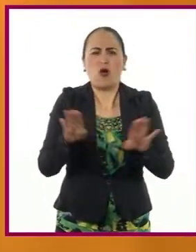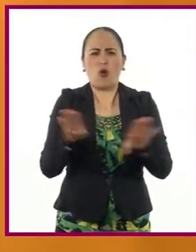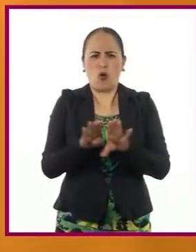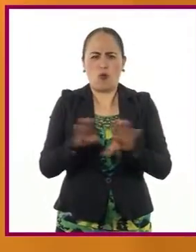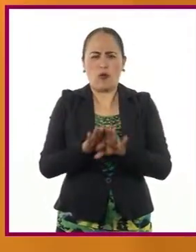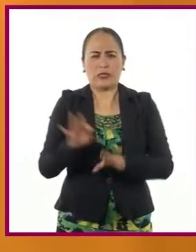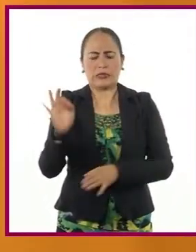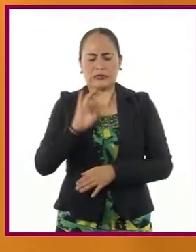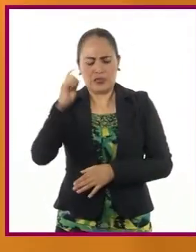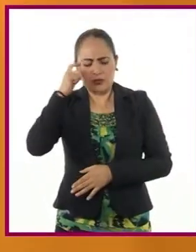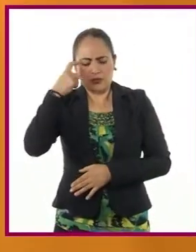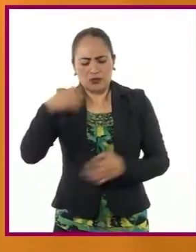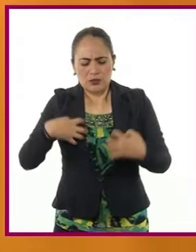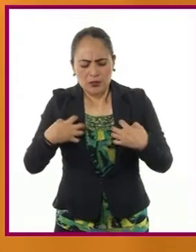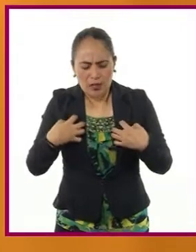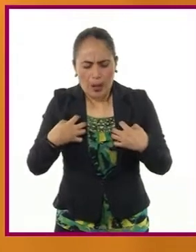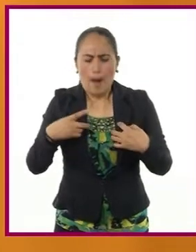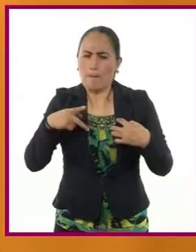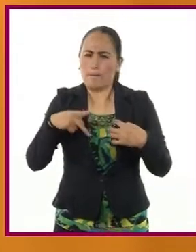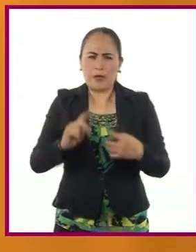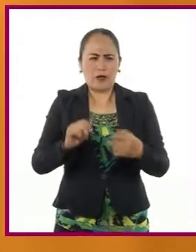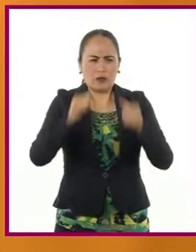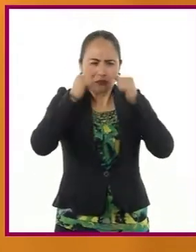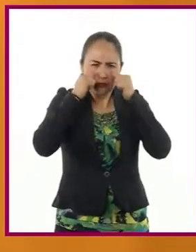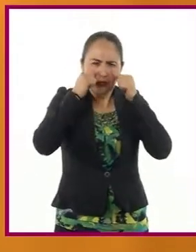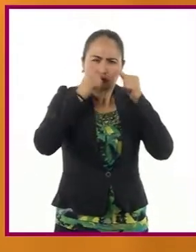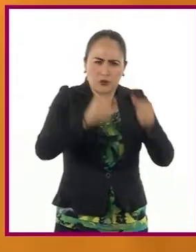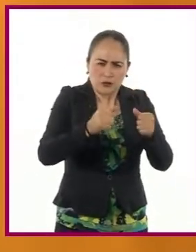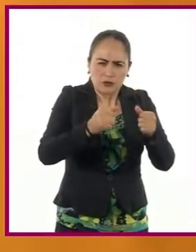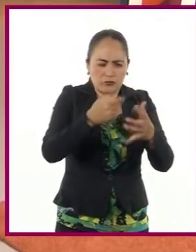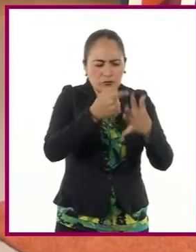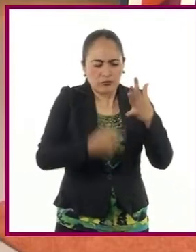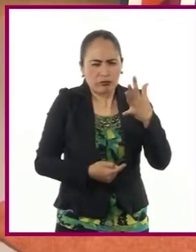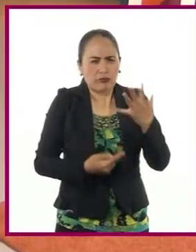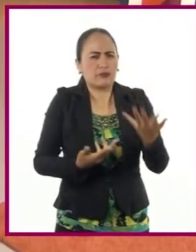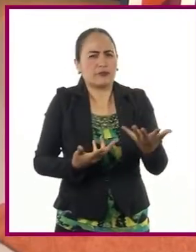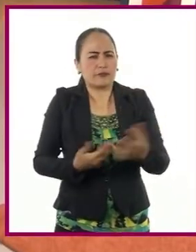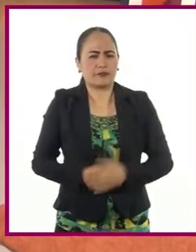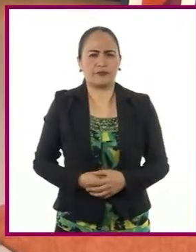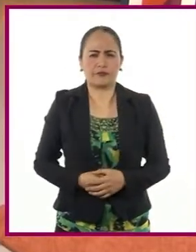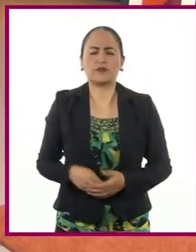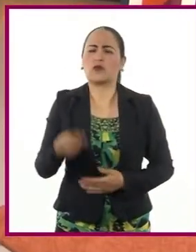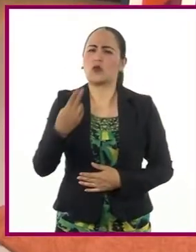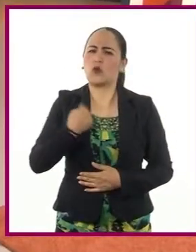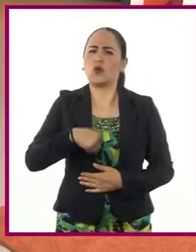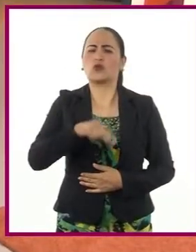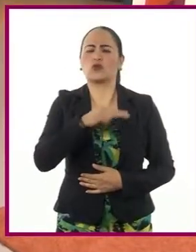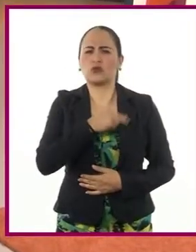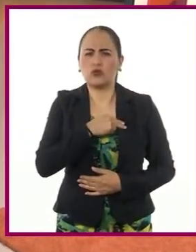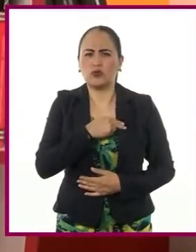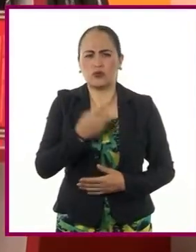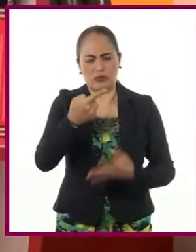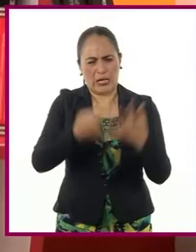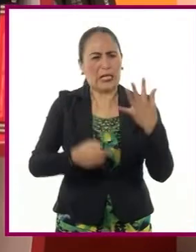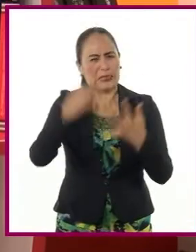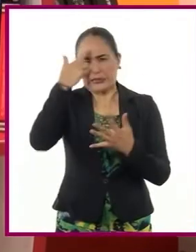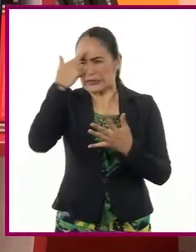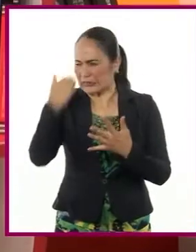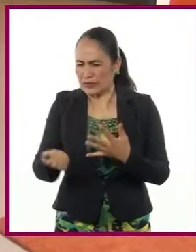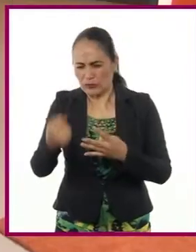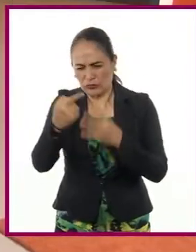estar dispuesto a escuchar las razones del otro u otra. ¿Qué podemos hacer para que prevalezca la razón sobre